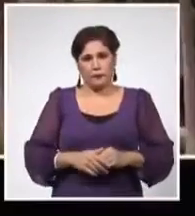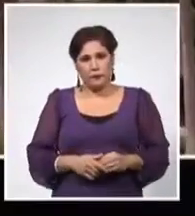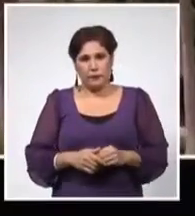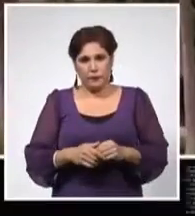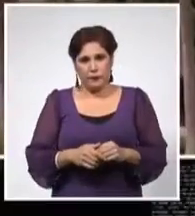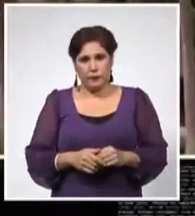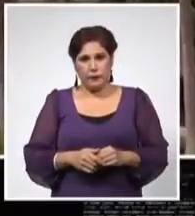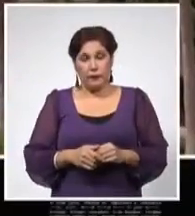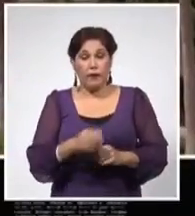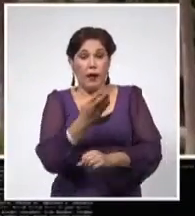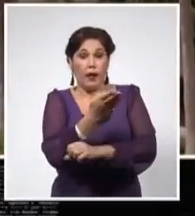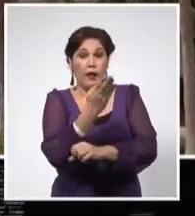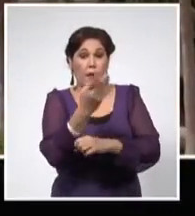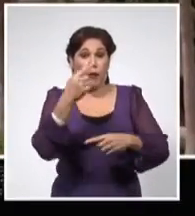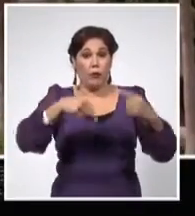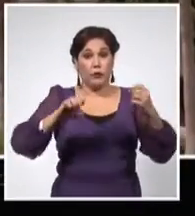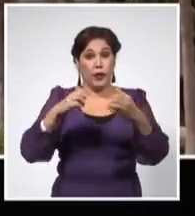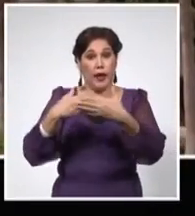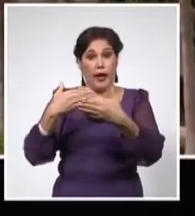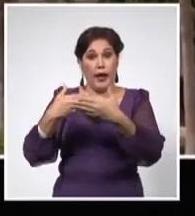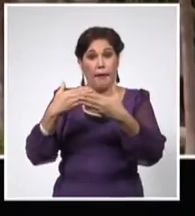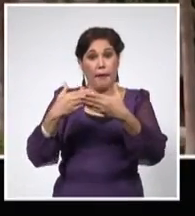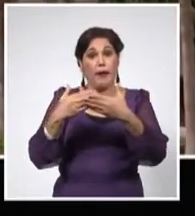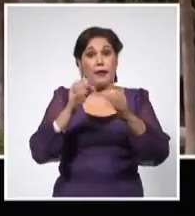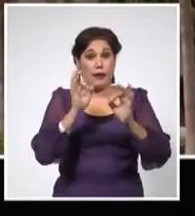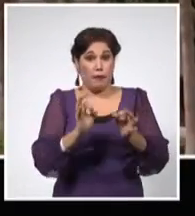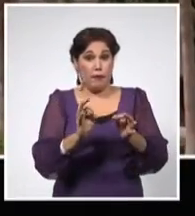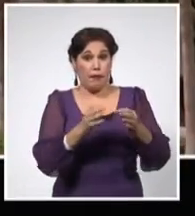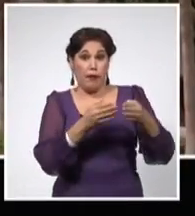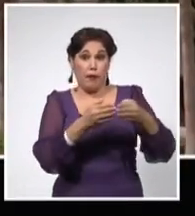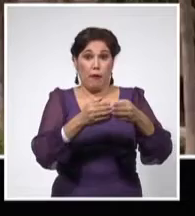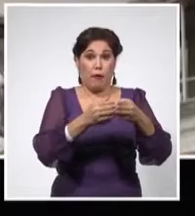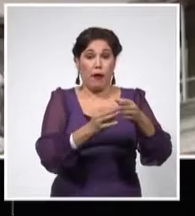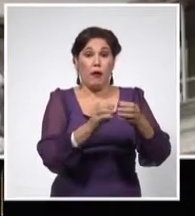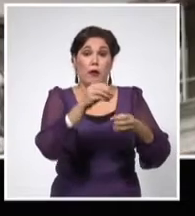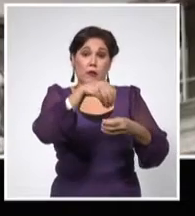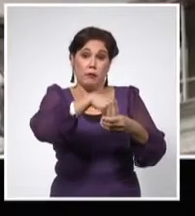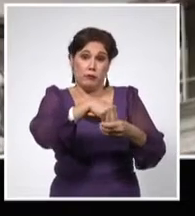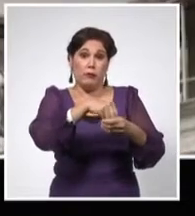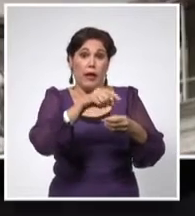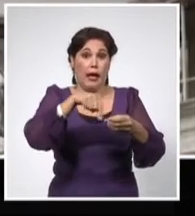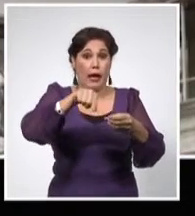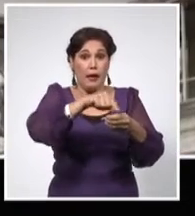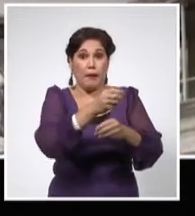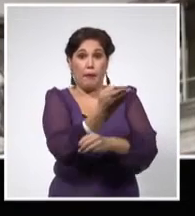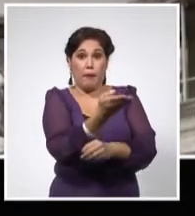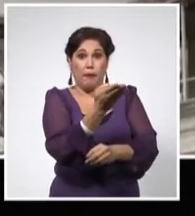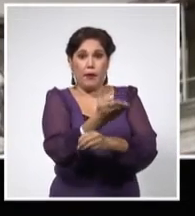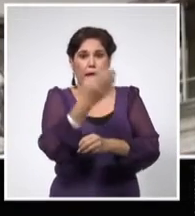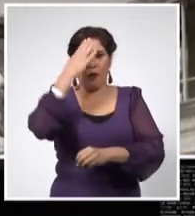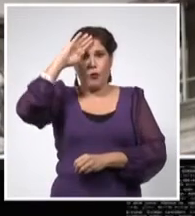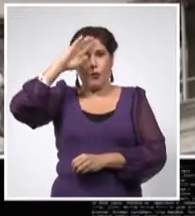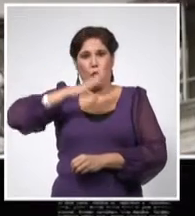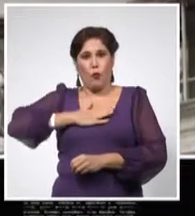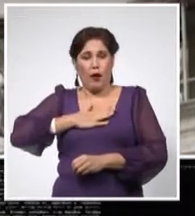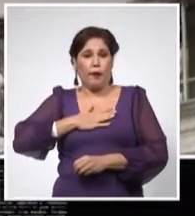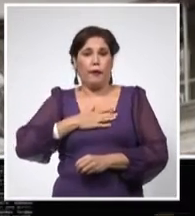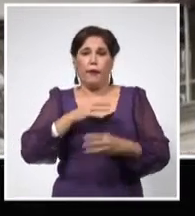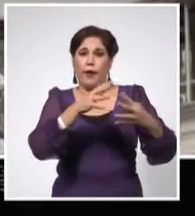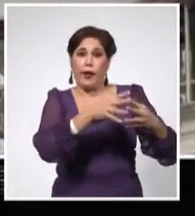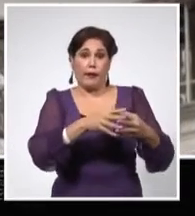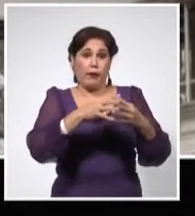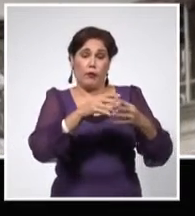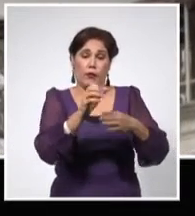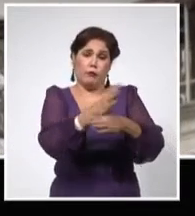La demanda es contra la compañía de cruceros Carnival, con sede en Florida. Y los demandantes son los cubano-estadounidenses Javier